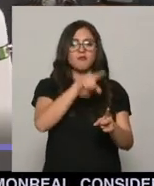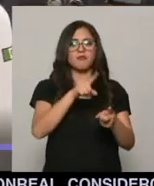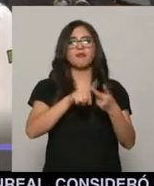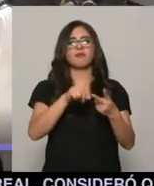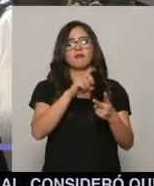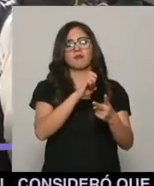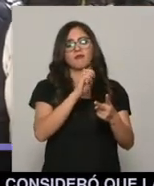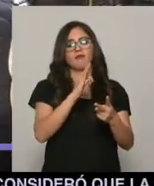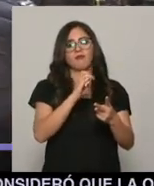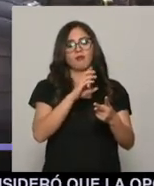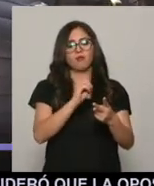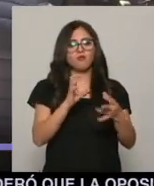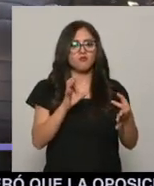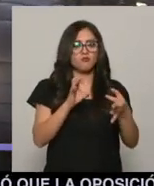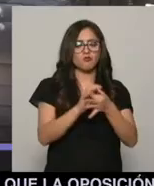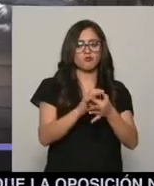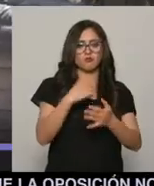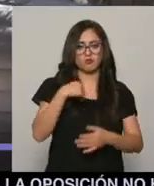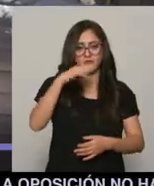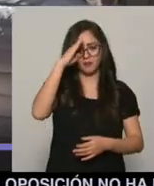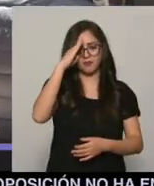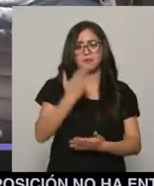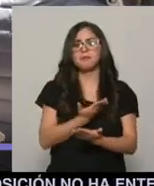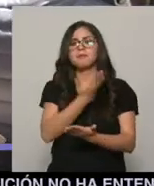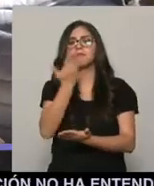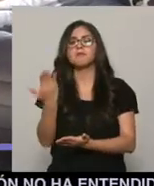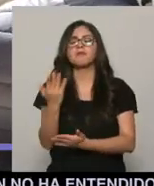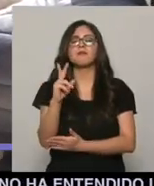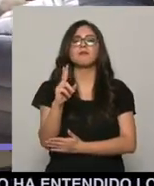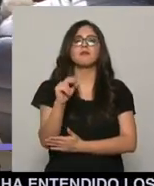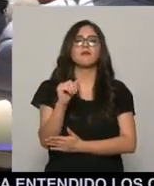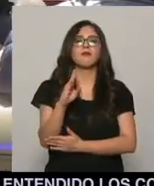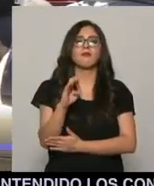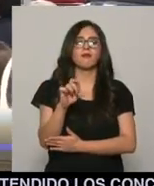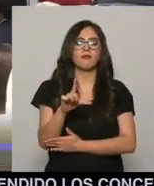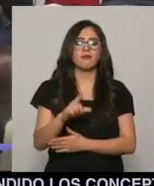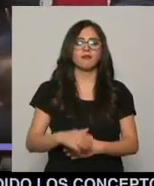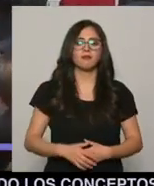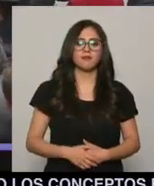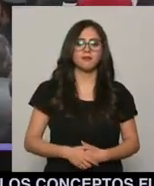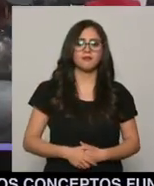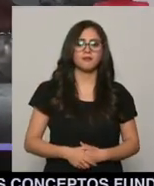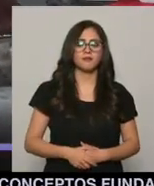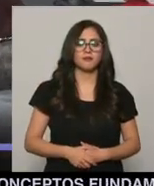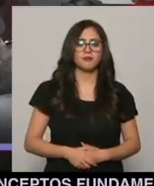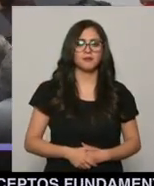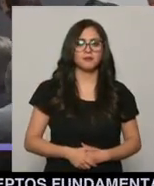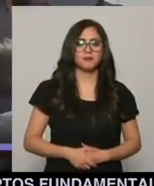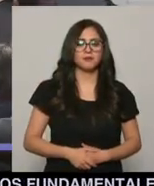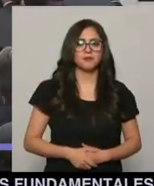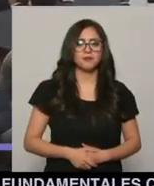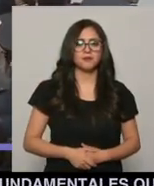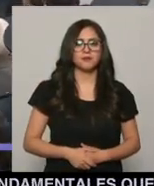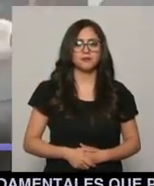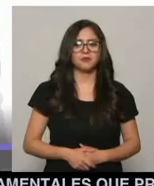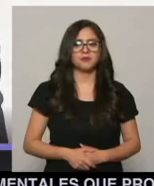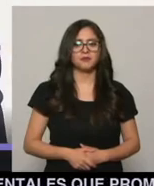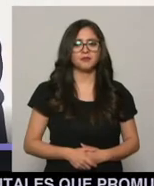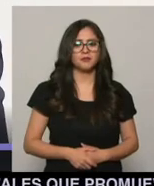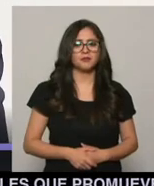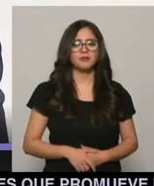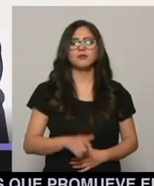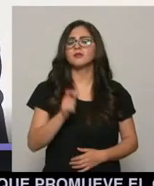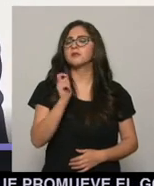esa ruta bien mañana. Rafael Solano, ¿qué opinas? Básicamente lo que vimos fue un mensaje de